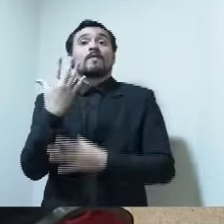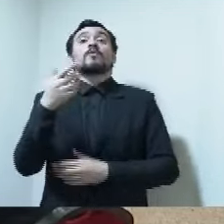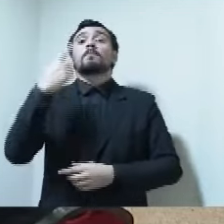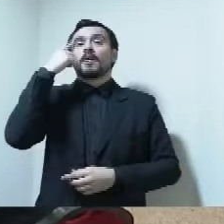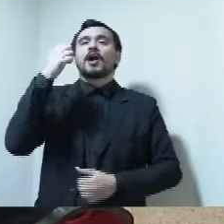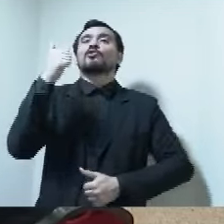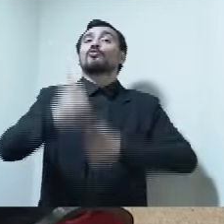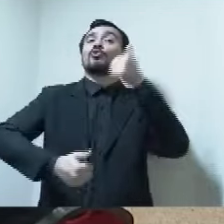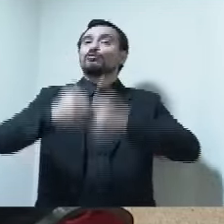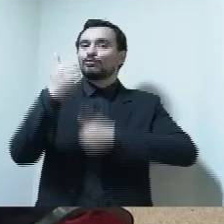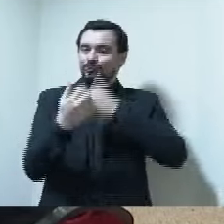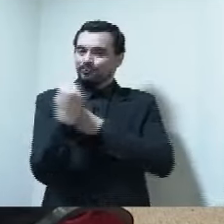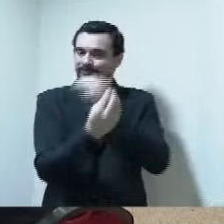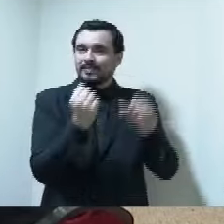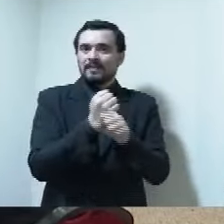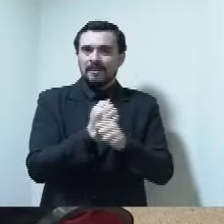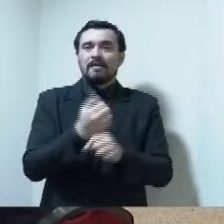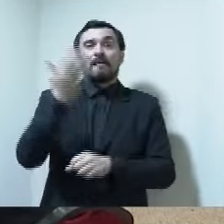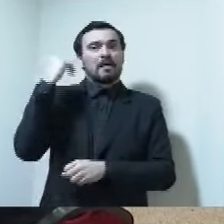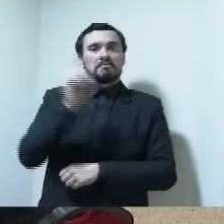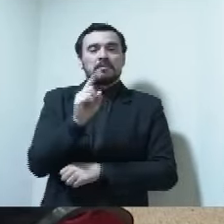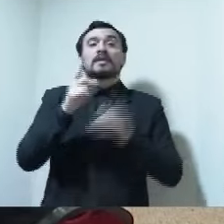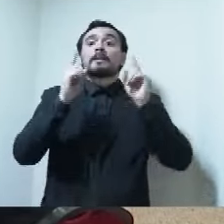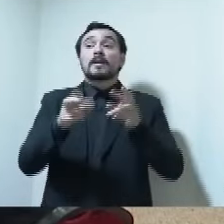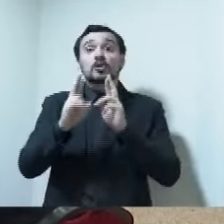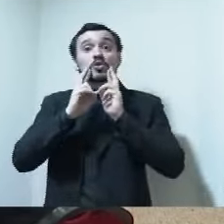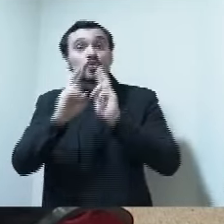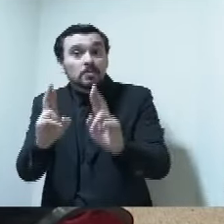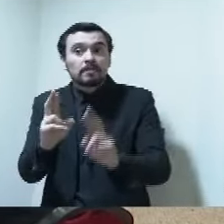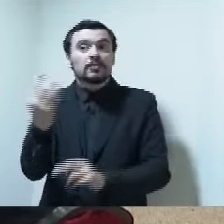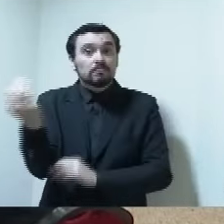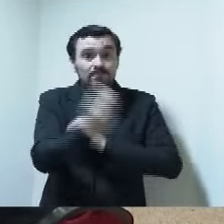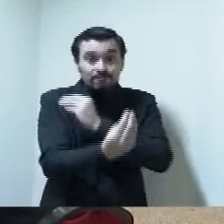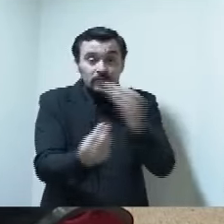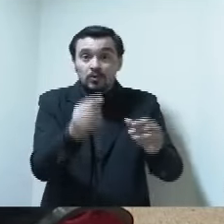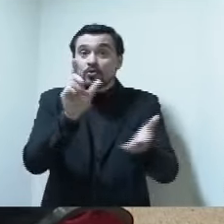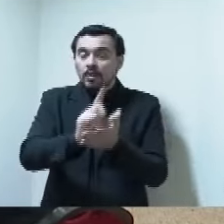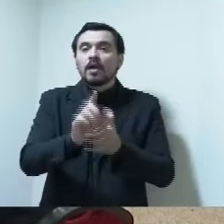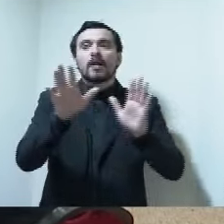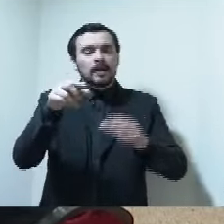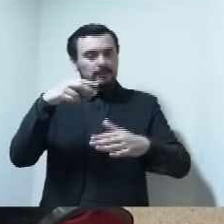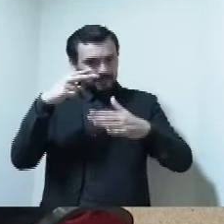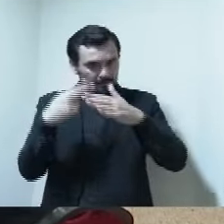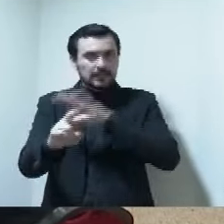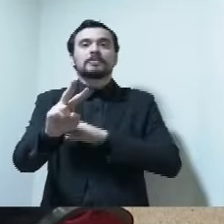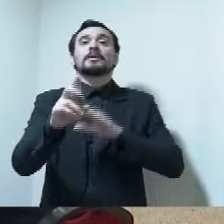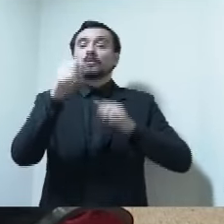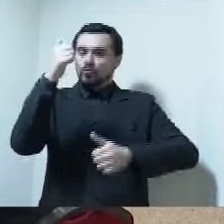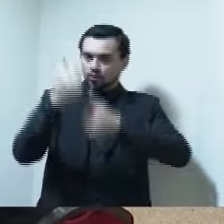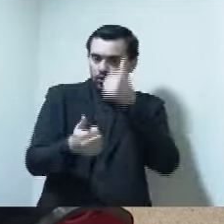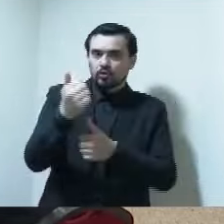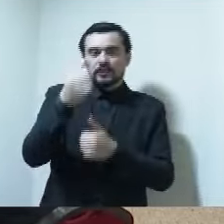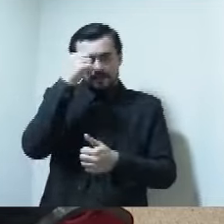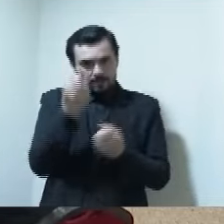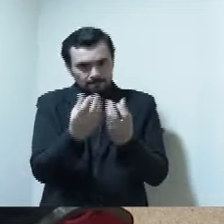concursos públicos para acceder a cargos y el nombramiento de profesionales en lugares claves, se avanzó todavía más hacia la modernización de